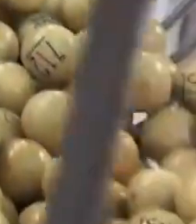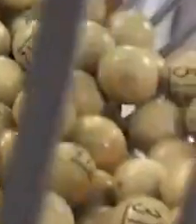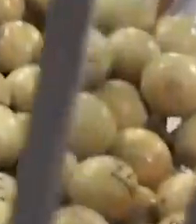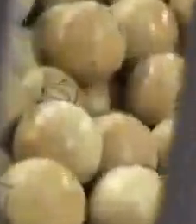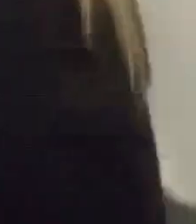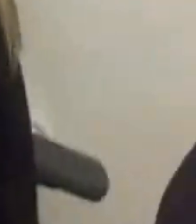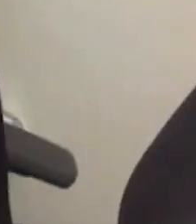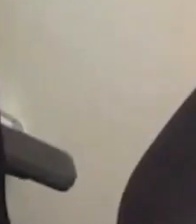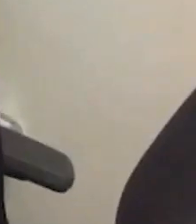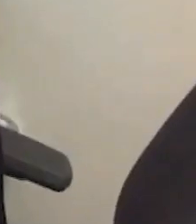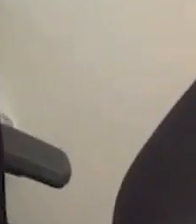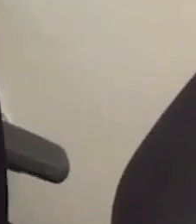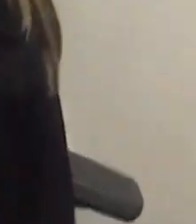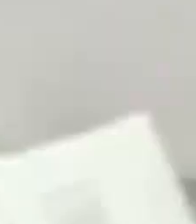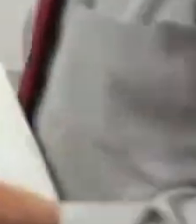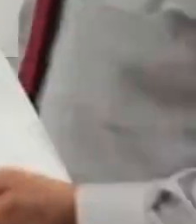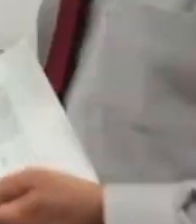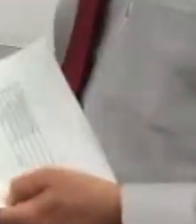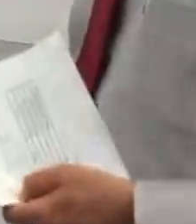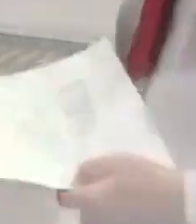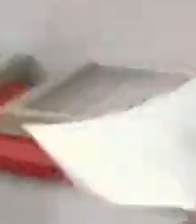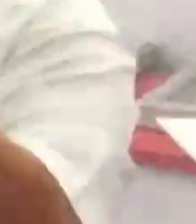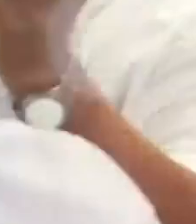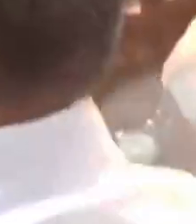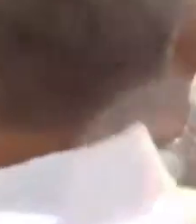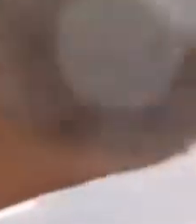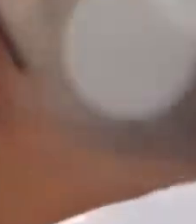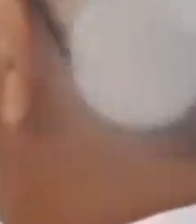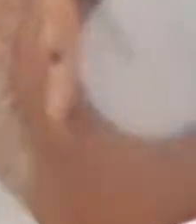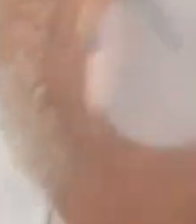Solo en 13, Costa Rica Televisión.